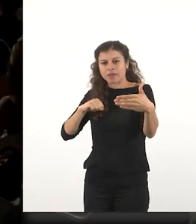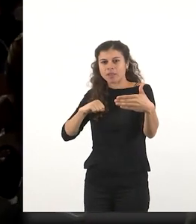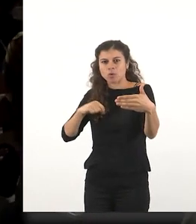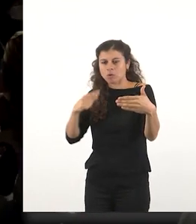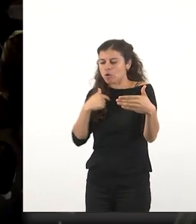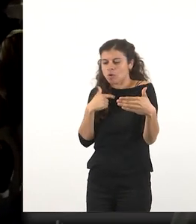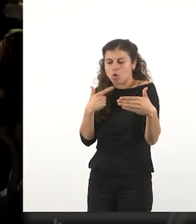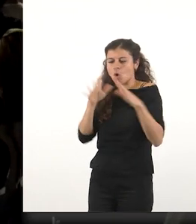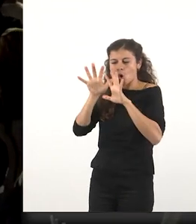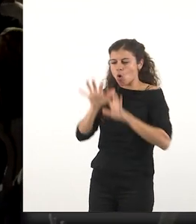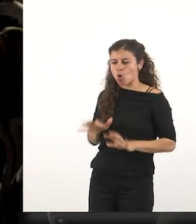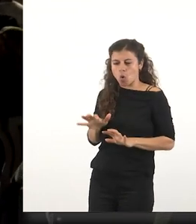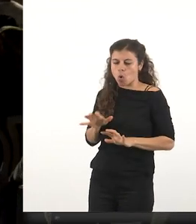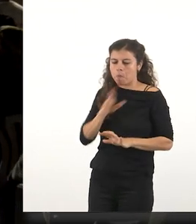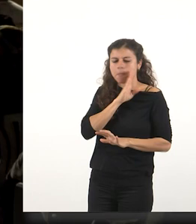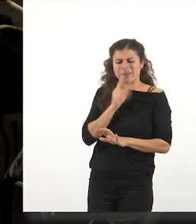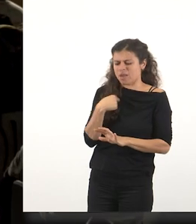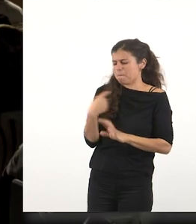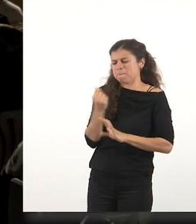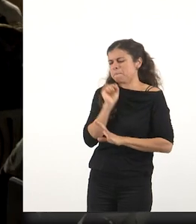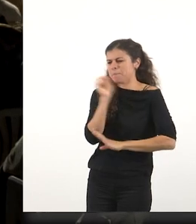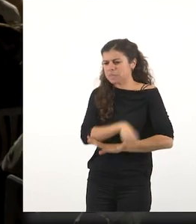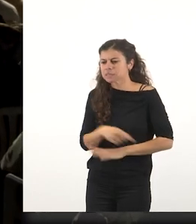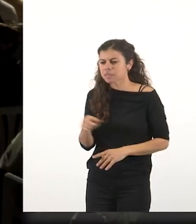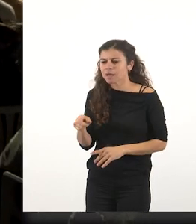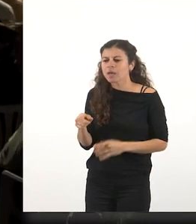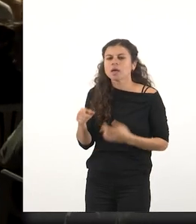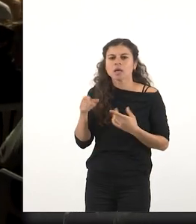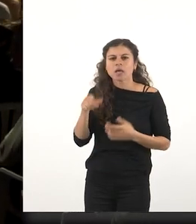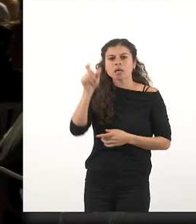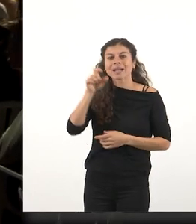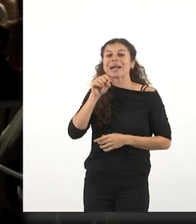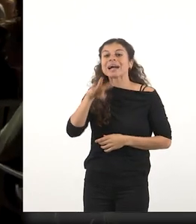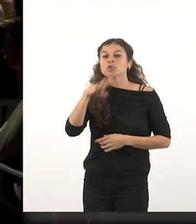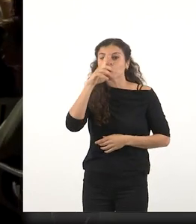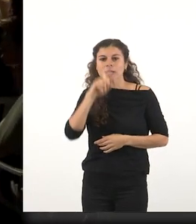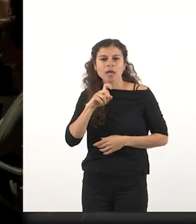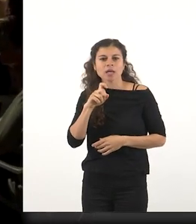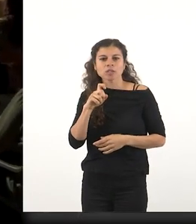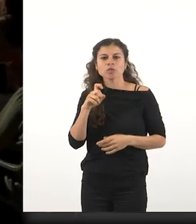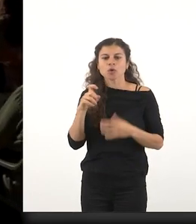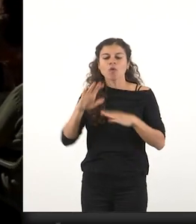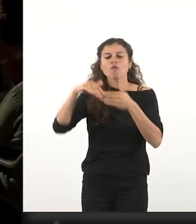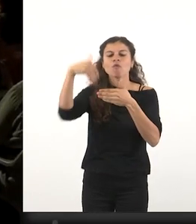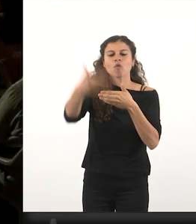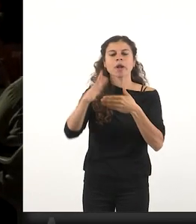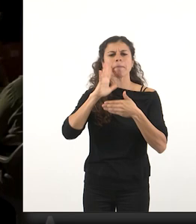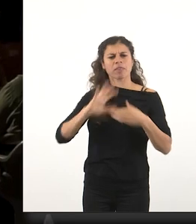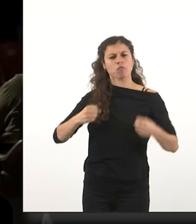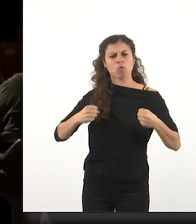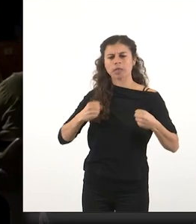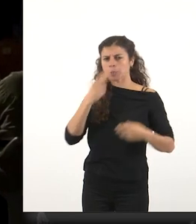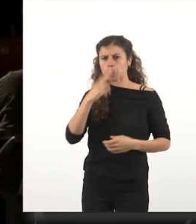llorar solo conmigo. Y tiene 14 años, ¿eh? Es un tío que muestra una cara como de tío fuerte, de que no le importa nada. Y